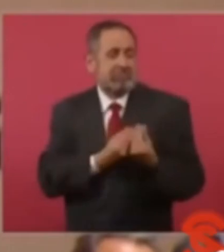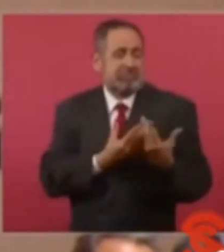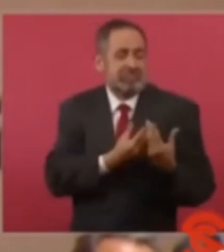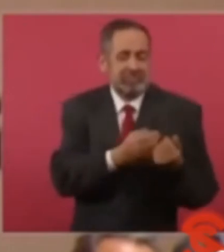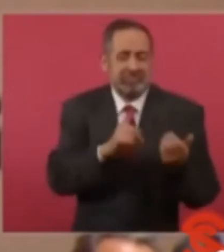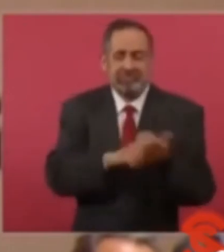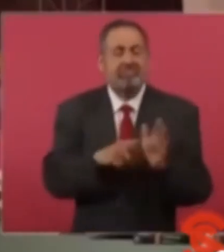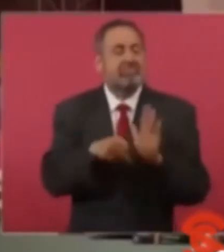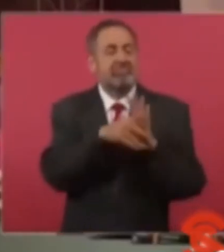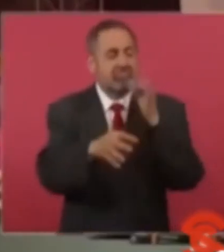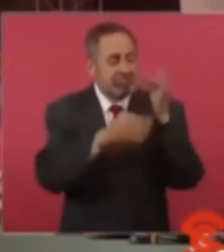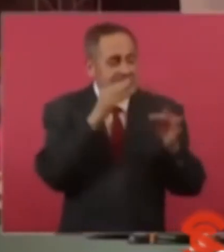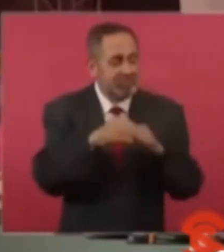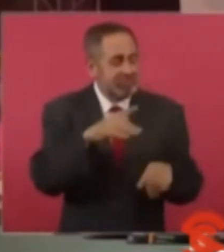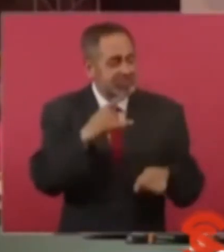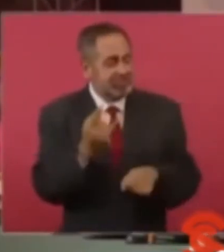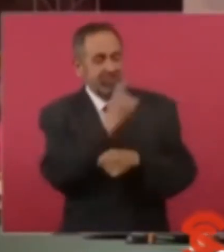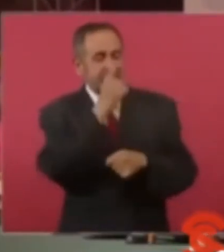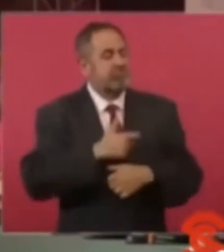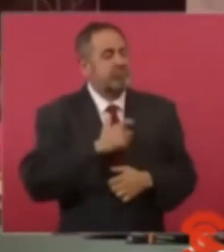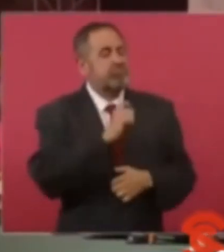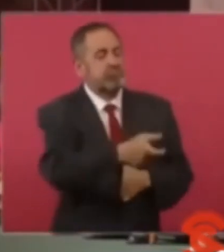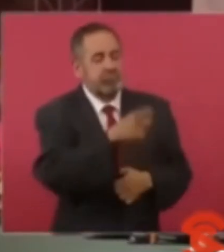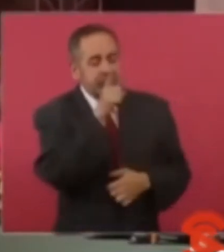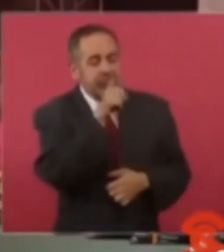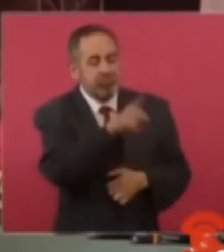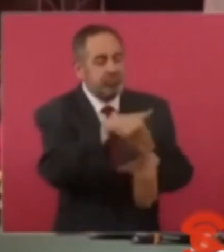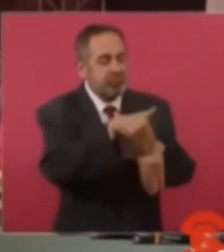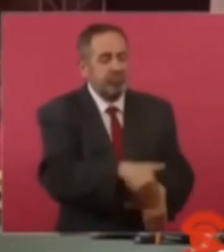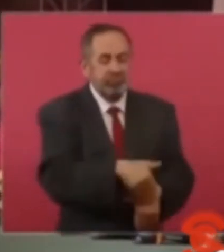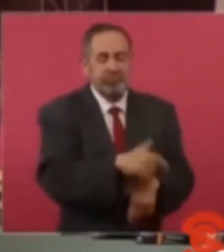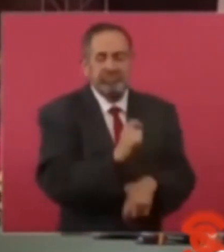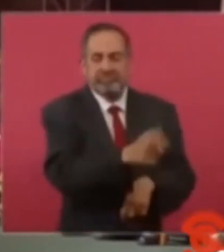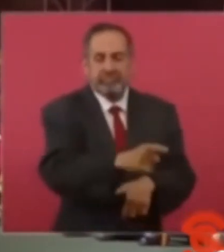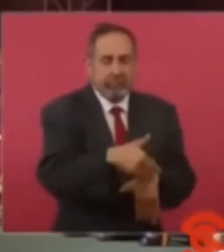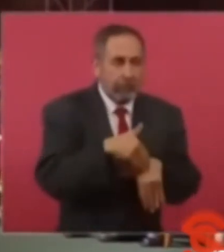y periodistas alquilados o vendidos.